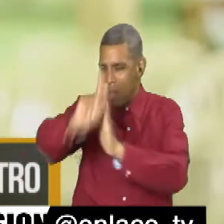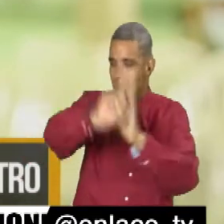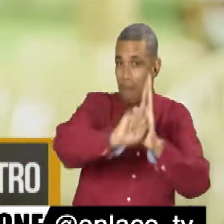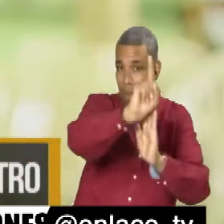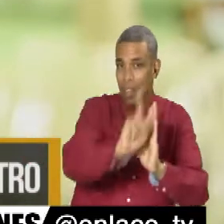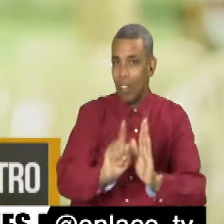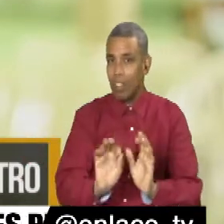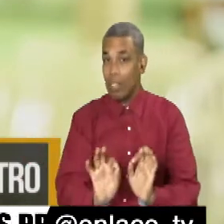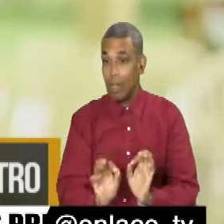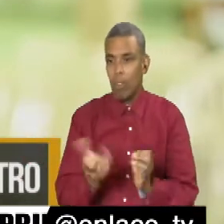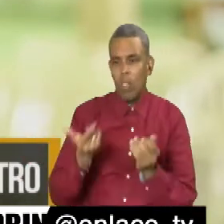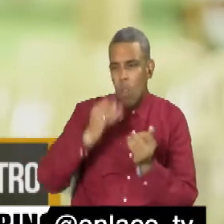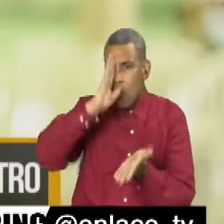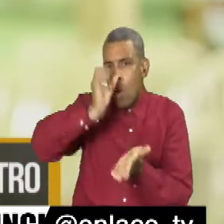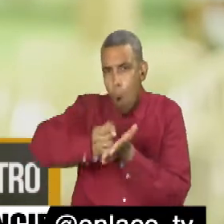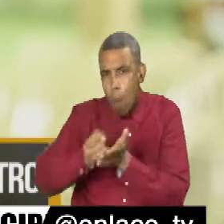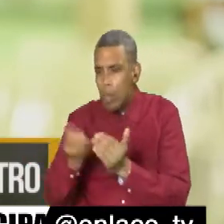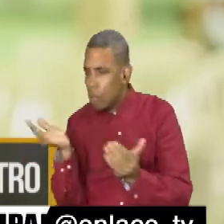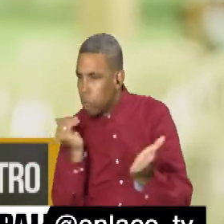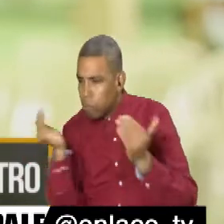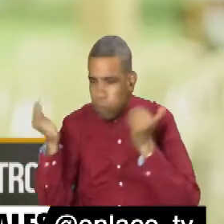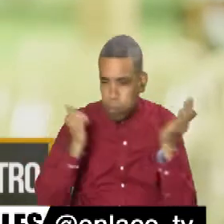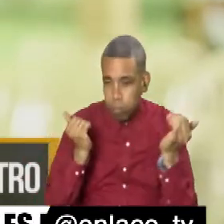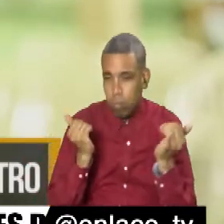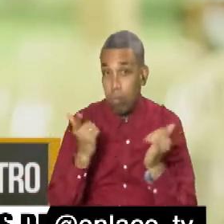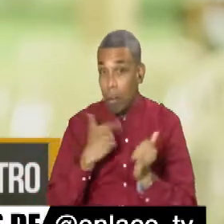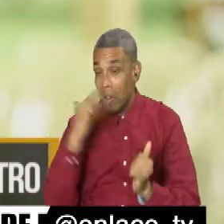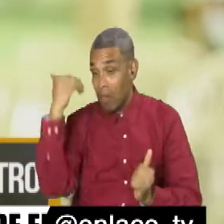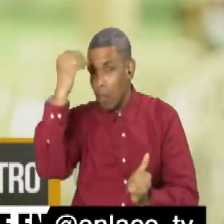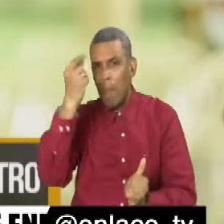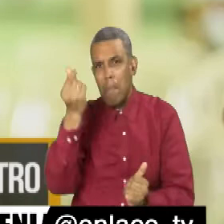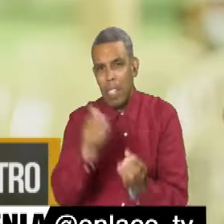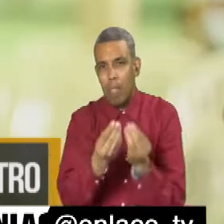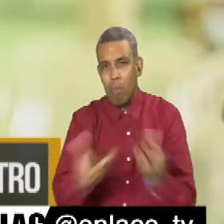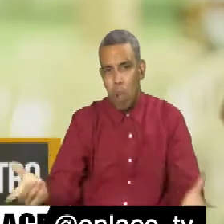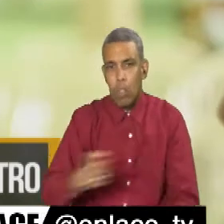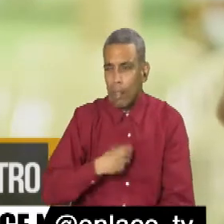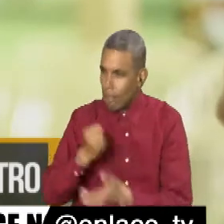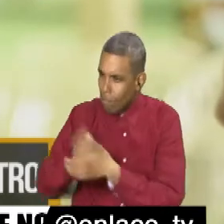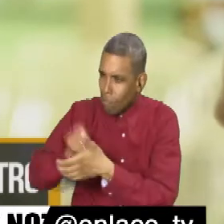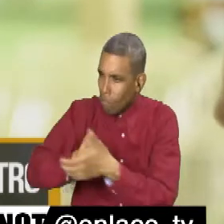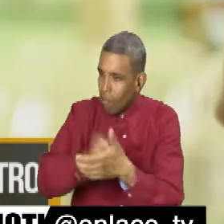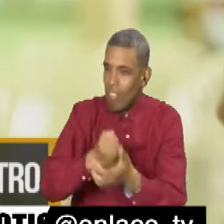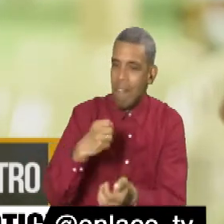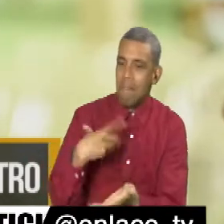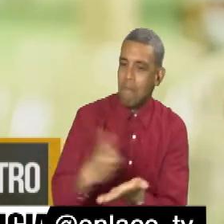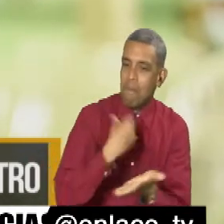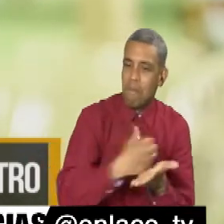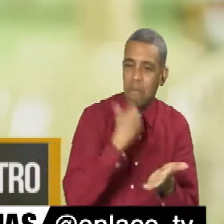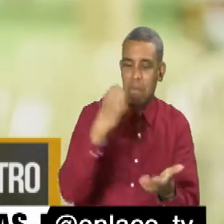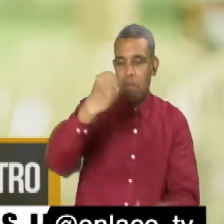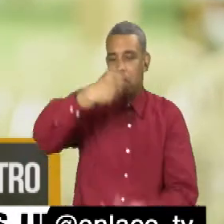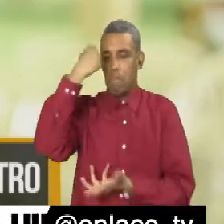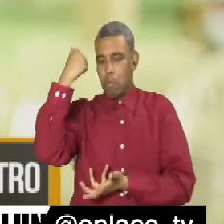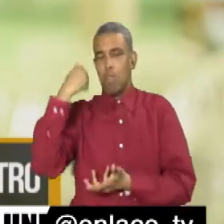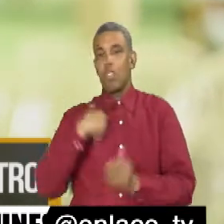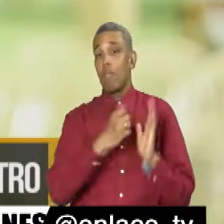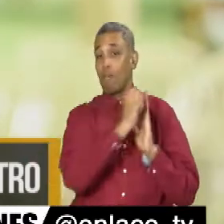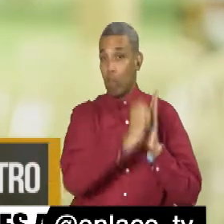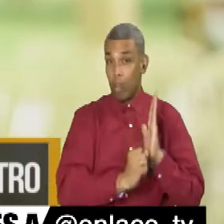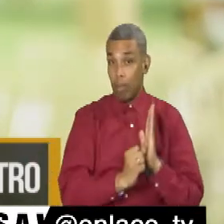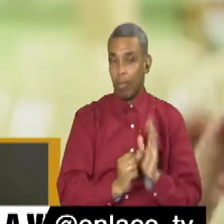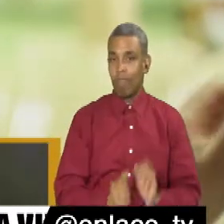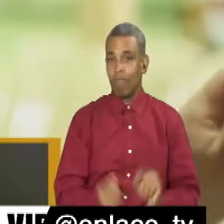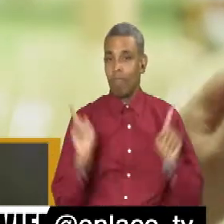voluntades que permitan focalizar recursos en el futuro. También pusimos de presente la voluntad de hacer una capacitación